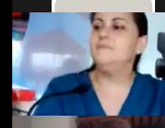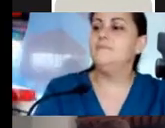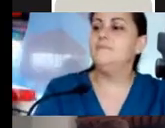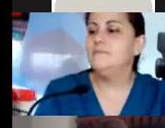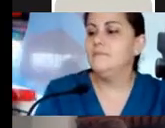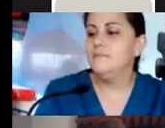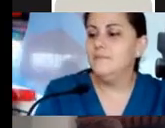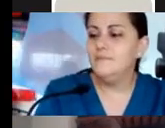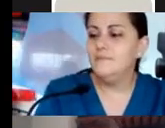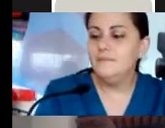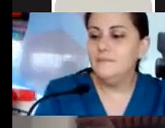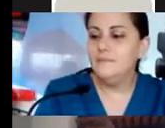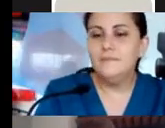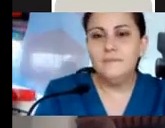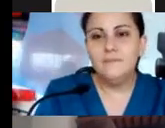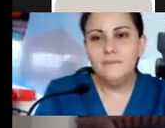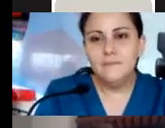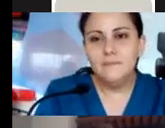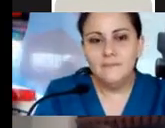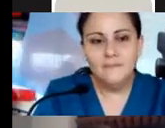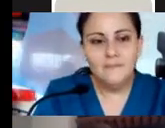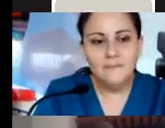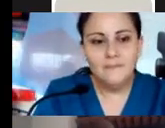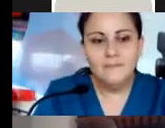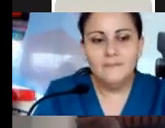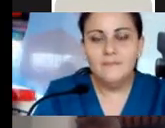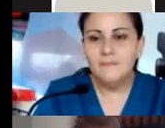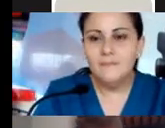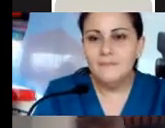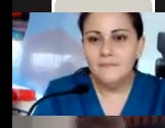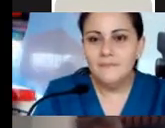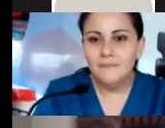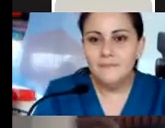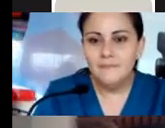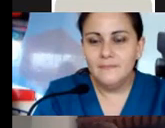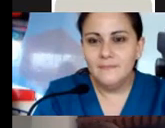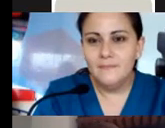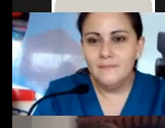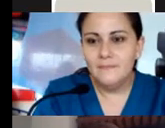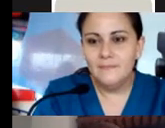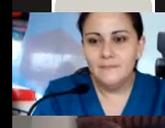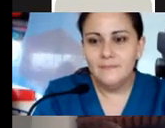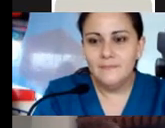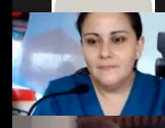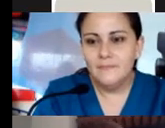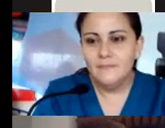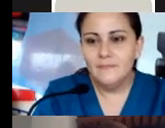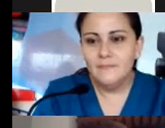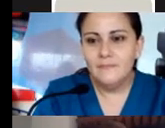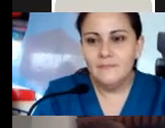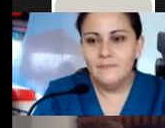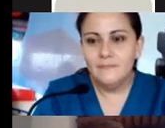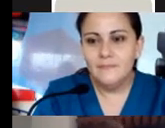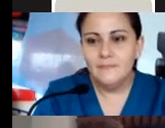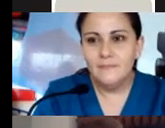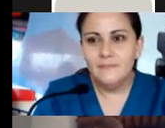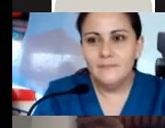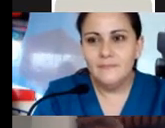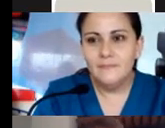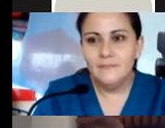esta calidad de material. Lo otro que se ve en esta foto, que es importante decir, es poder poner el nombre del niño. Creo que no